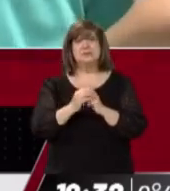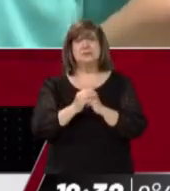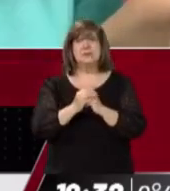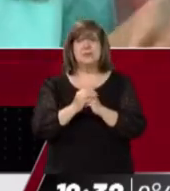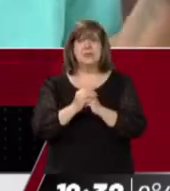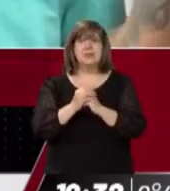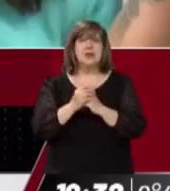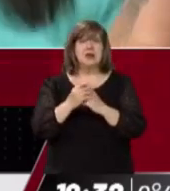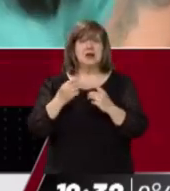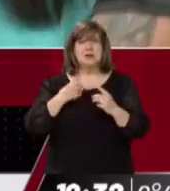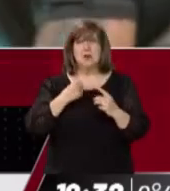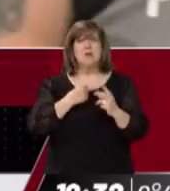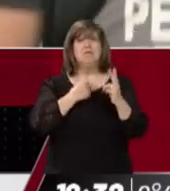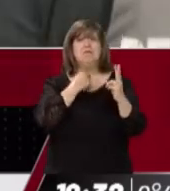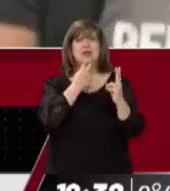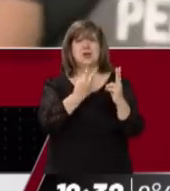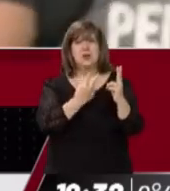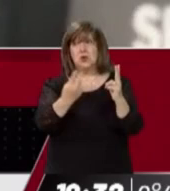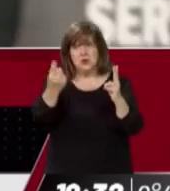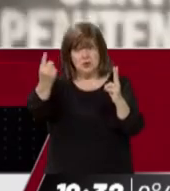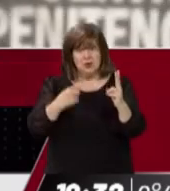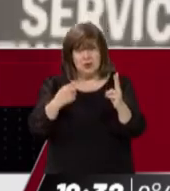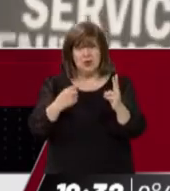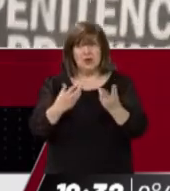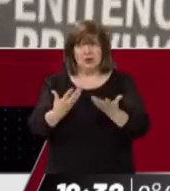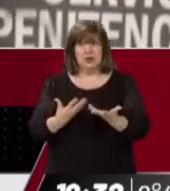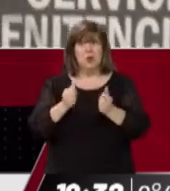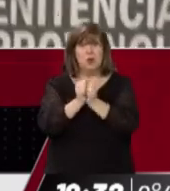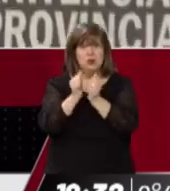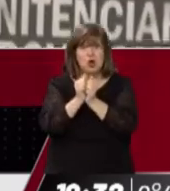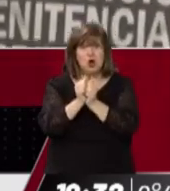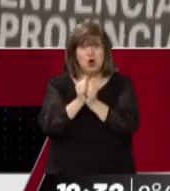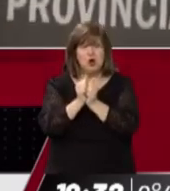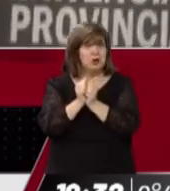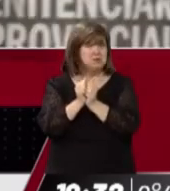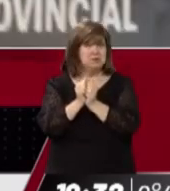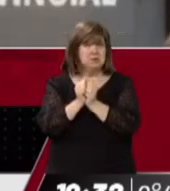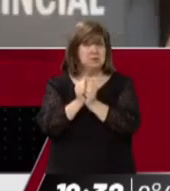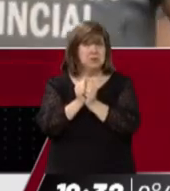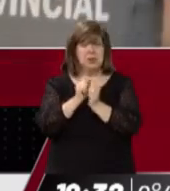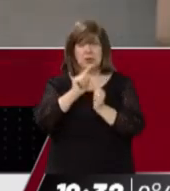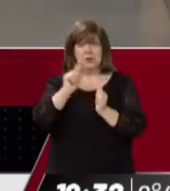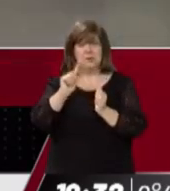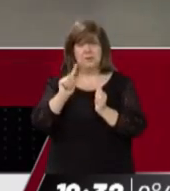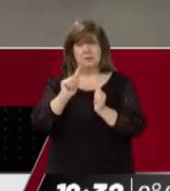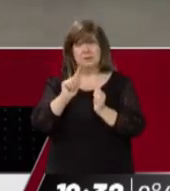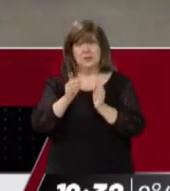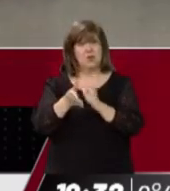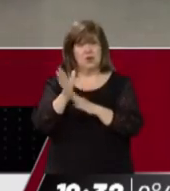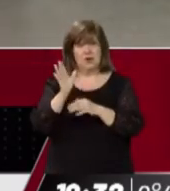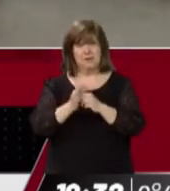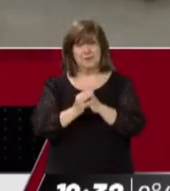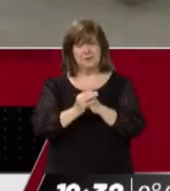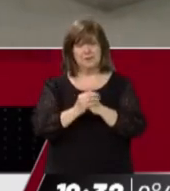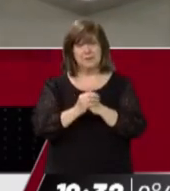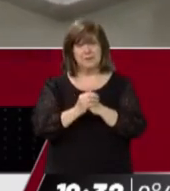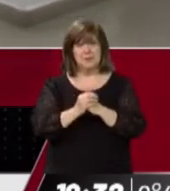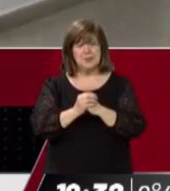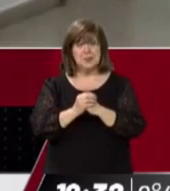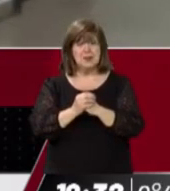Yo hoy día tendría que tener mi hijo porque mi hijo me necesitan me necesitan más que nunca yo no los puedo tener